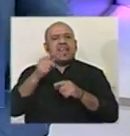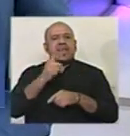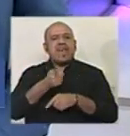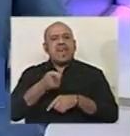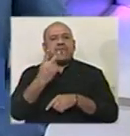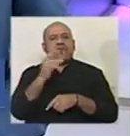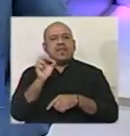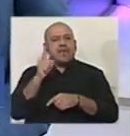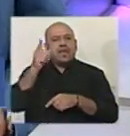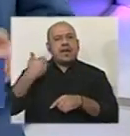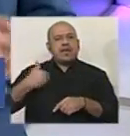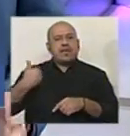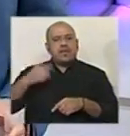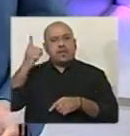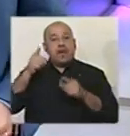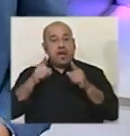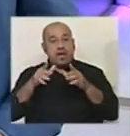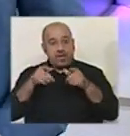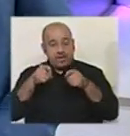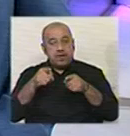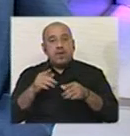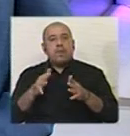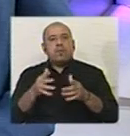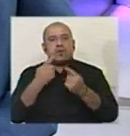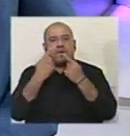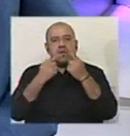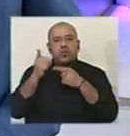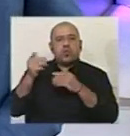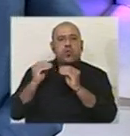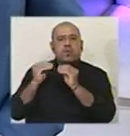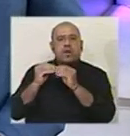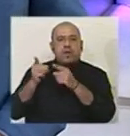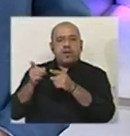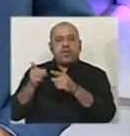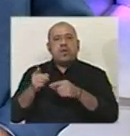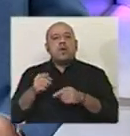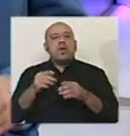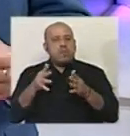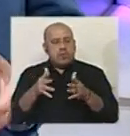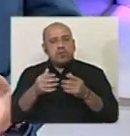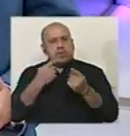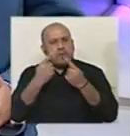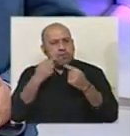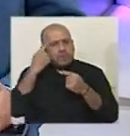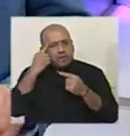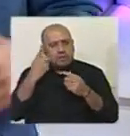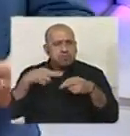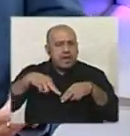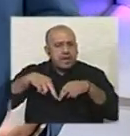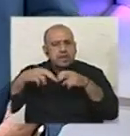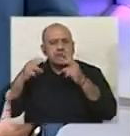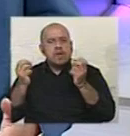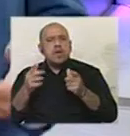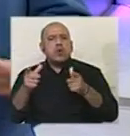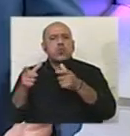G20 en Argentina. En el primer bloque, junto a Álvaro Padrón y Ricardo Galarza, analizaremos las reuniones